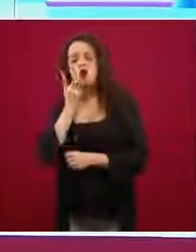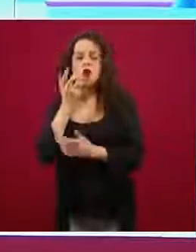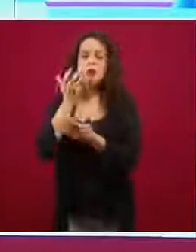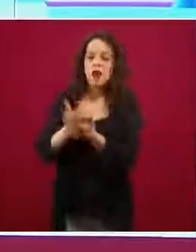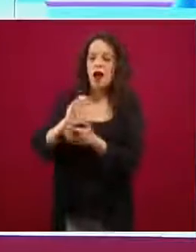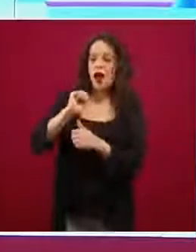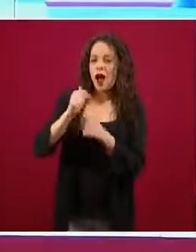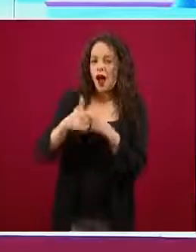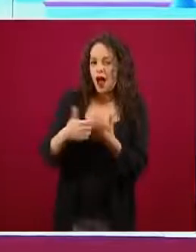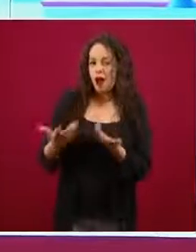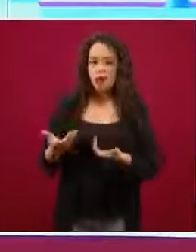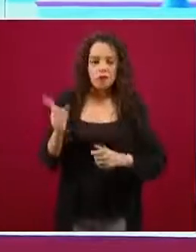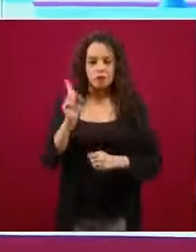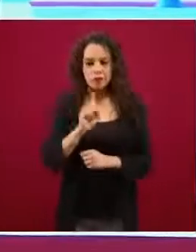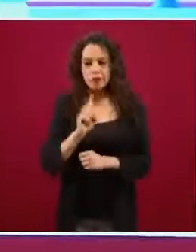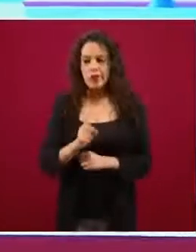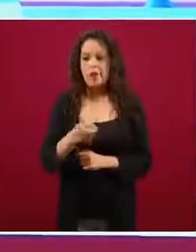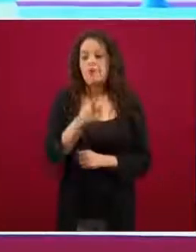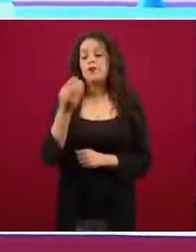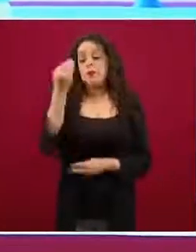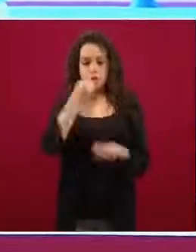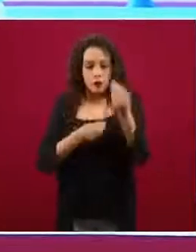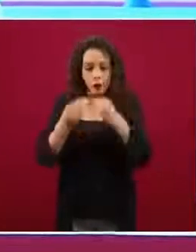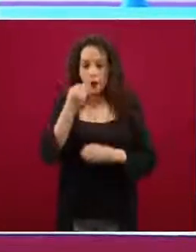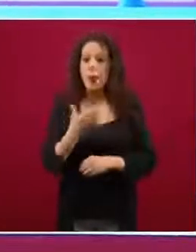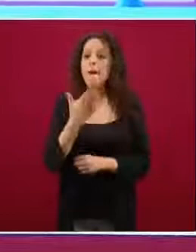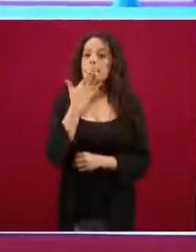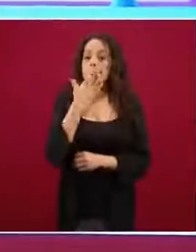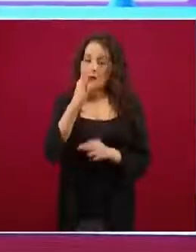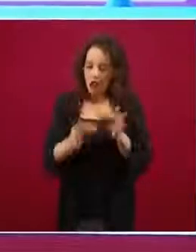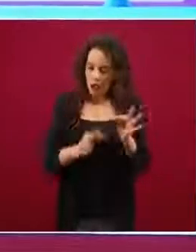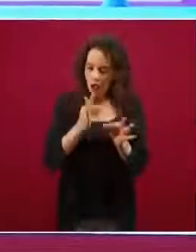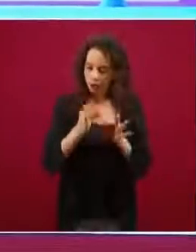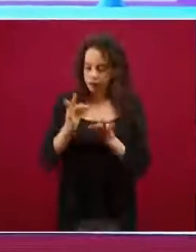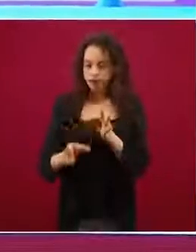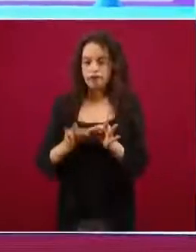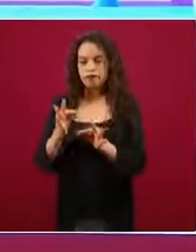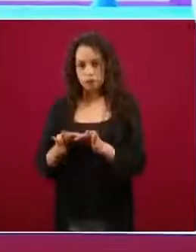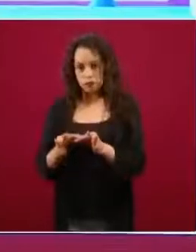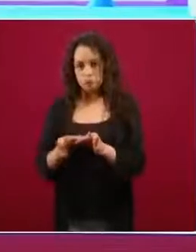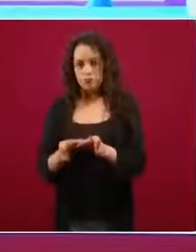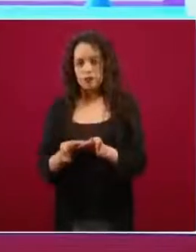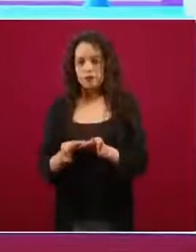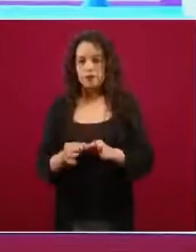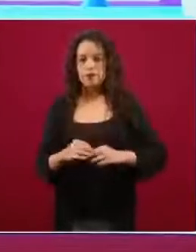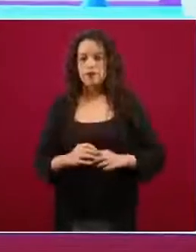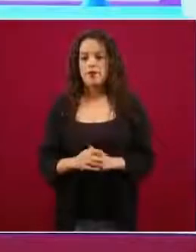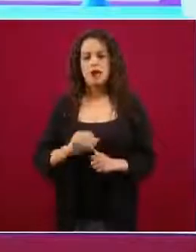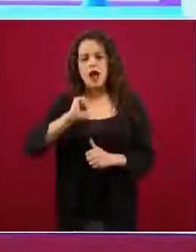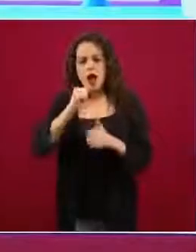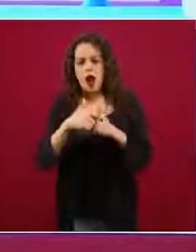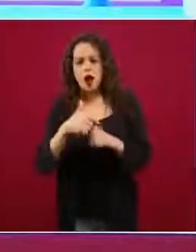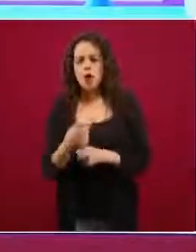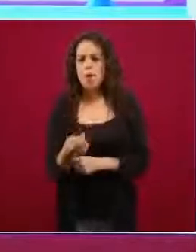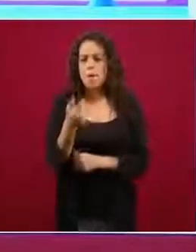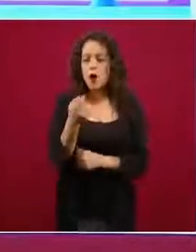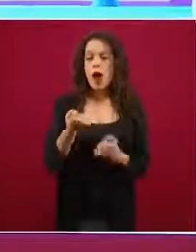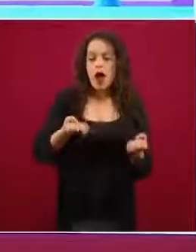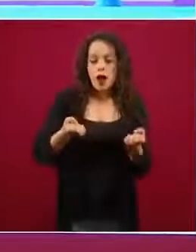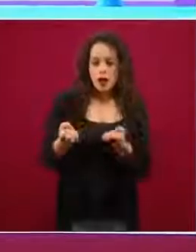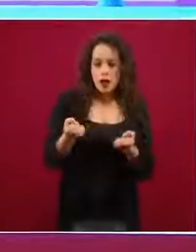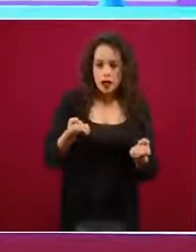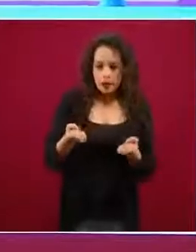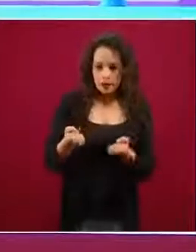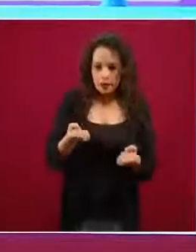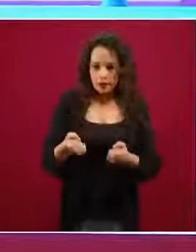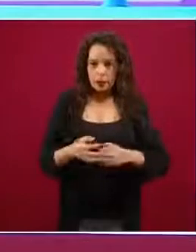minutos, tener una alimentación adecuada, hacer ejercicio dentro de nuestras capacidades. Y ahí es muy importante no